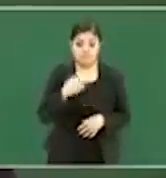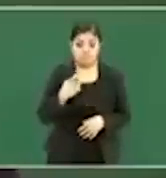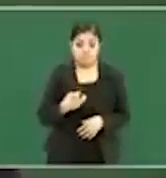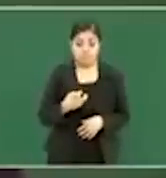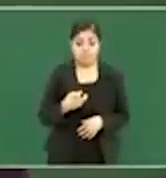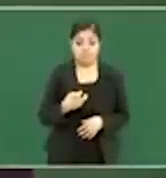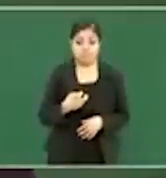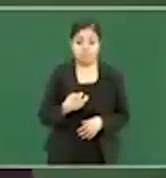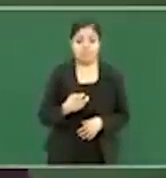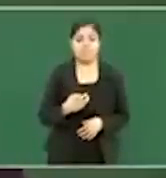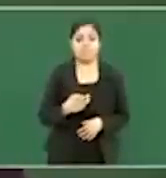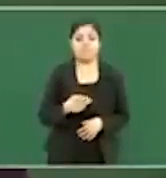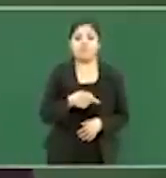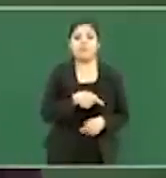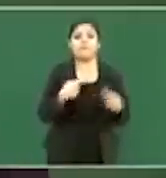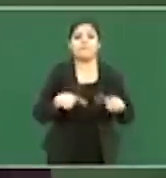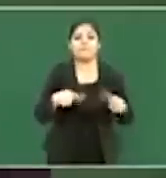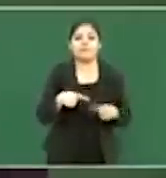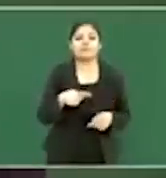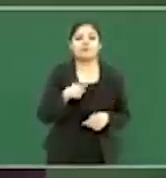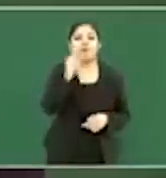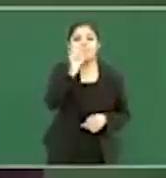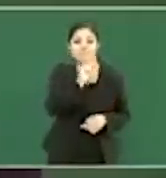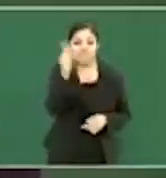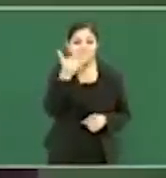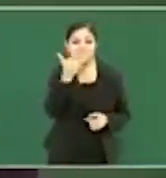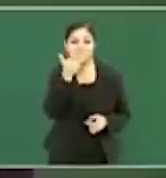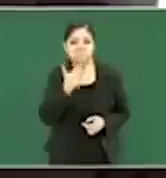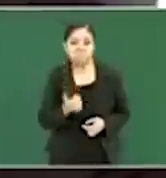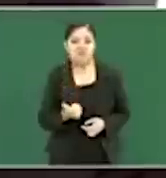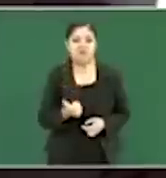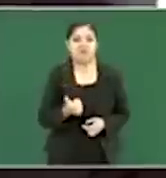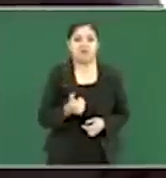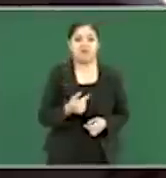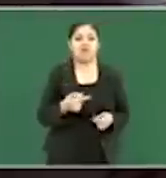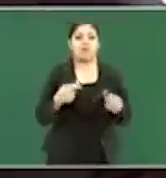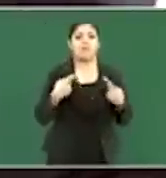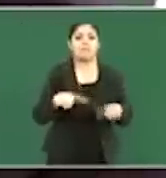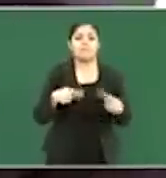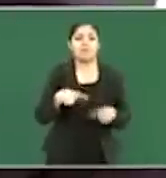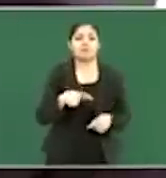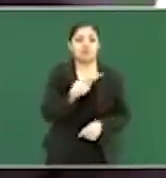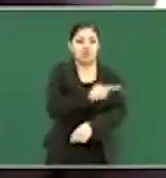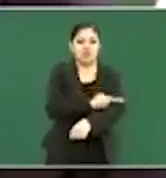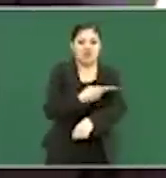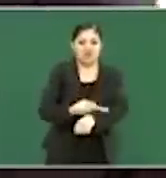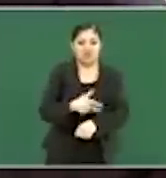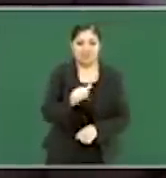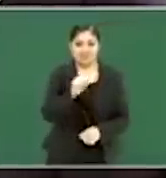con objetividad, con profesionalismo, el que no dice la verdad,